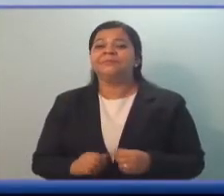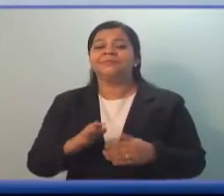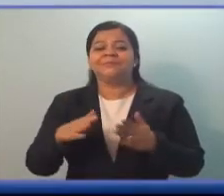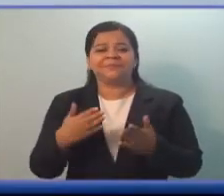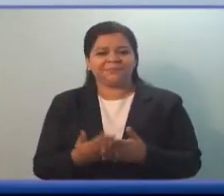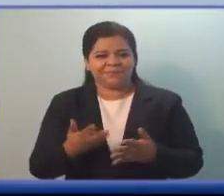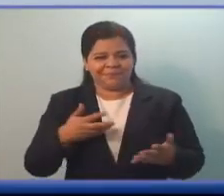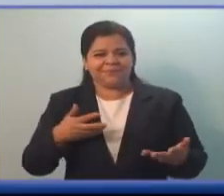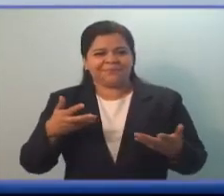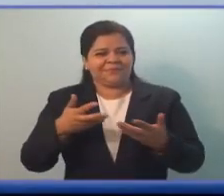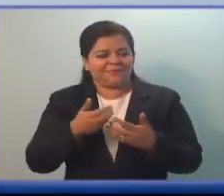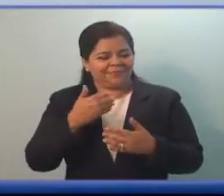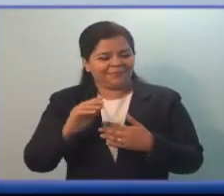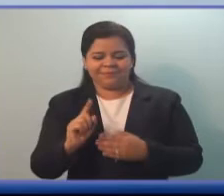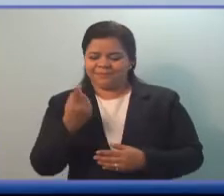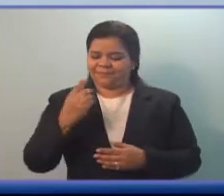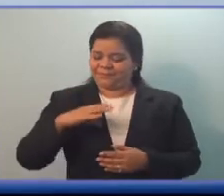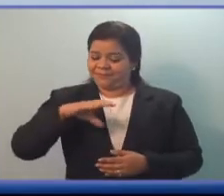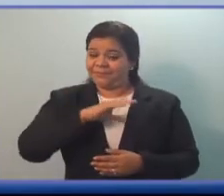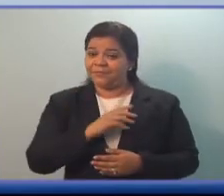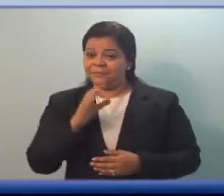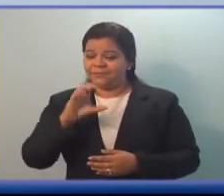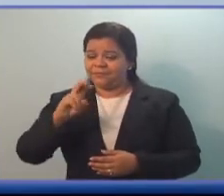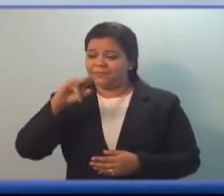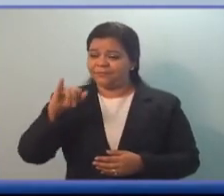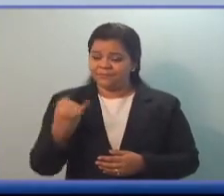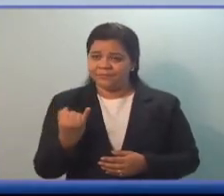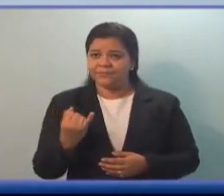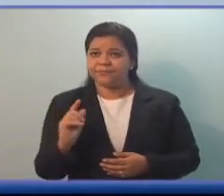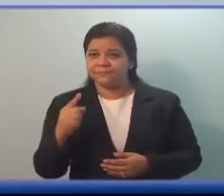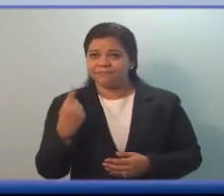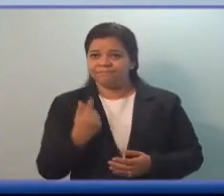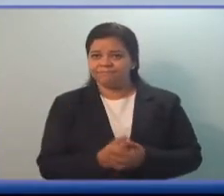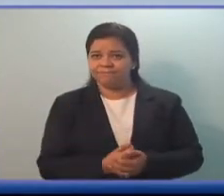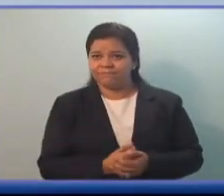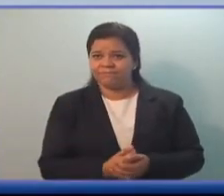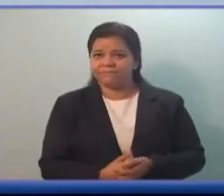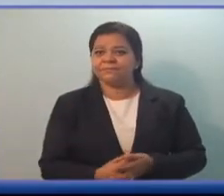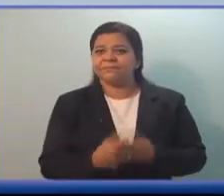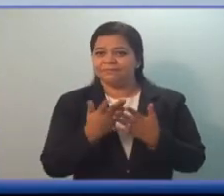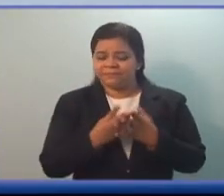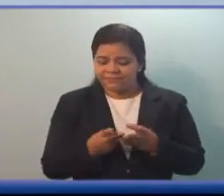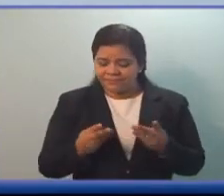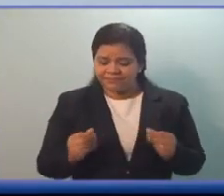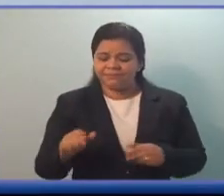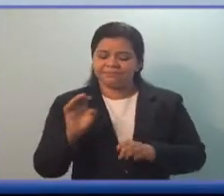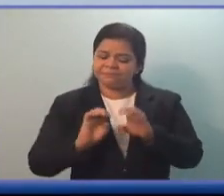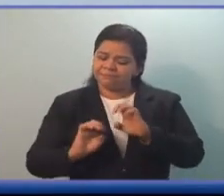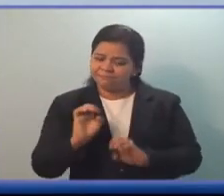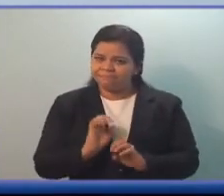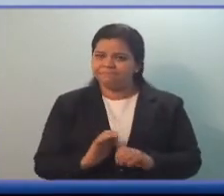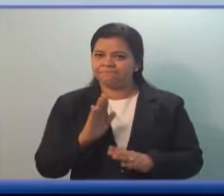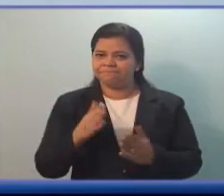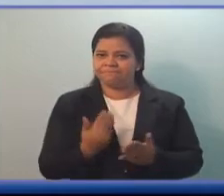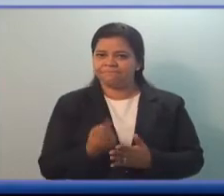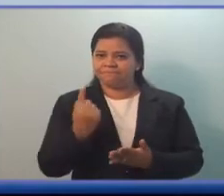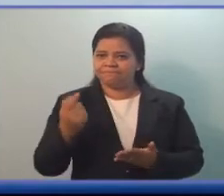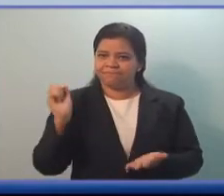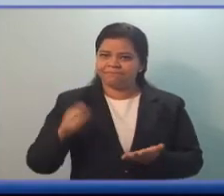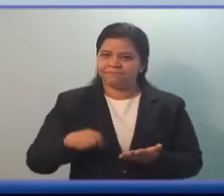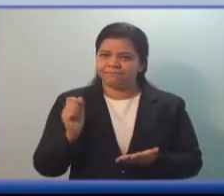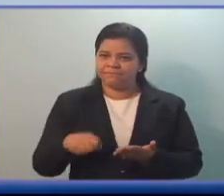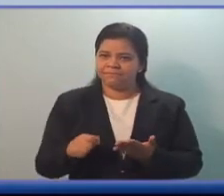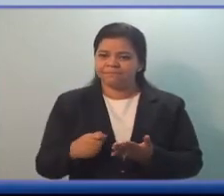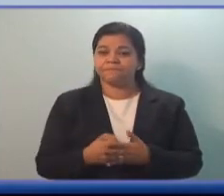tercero, que fue el primer consejo de la Judicatura, que dimos a conocer los resultados de evaluaciones a los jueces. En ese entonces los